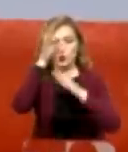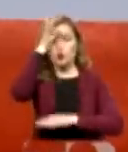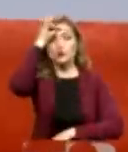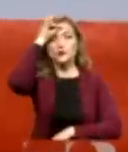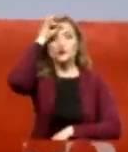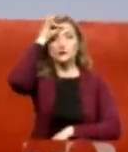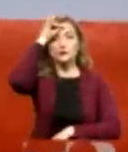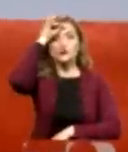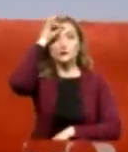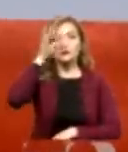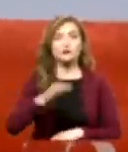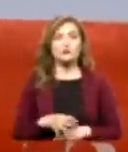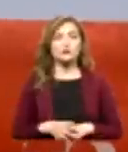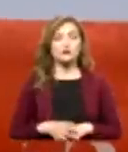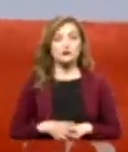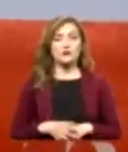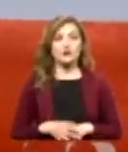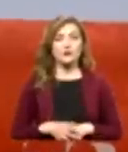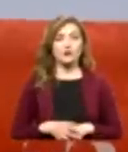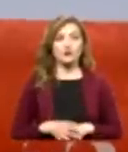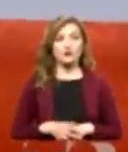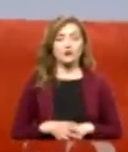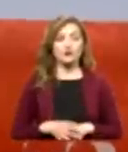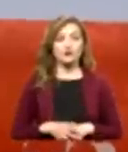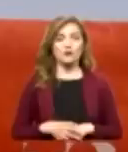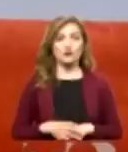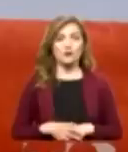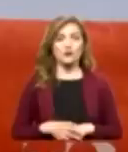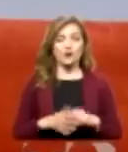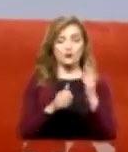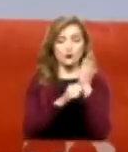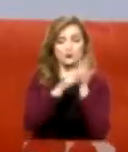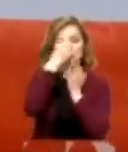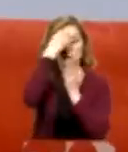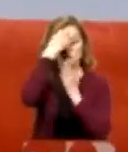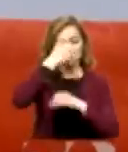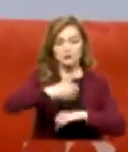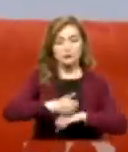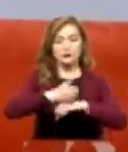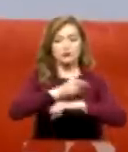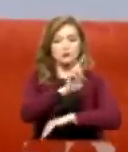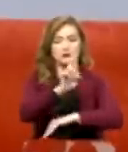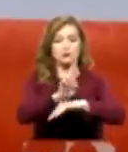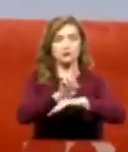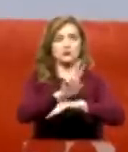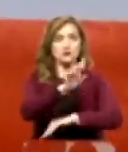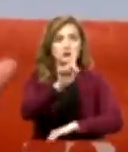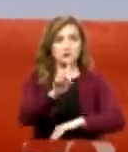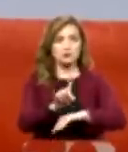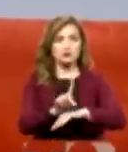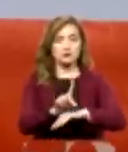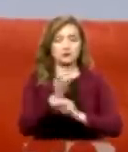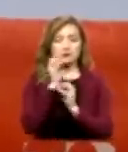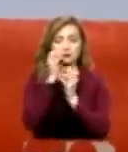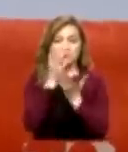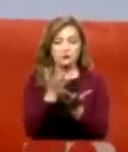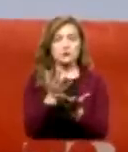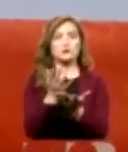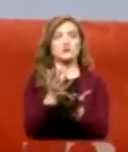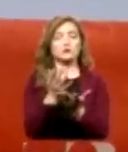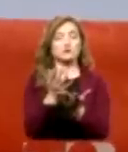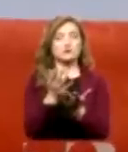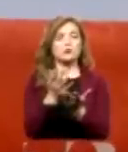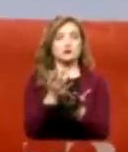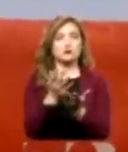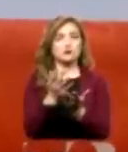hospital, si es que estás en el sistema educativo, puede ir ante la autoridad, que sería el rector, el director, y contarle estos hechos, y para que